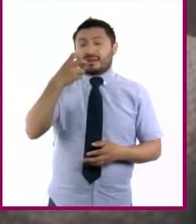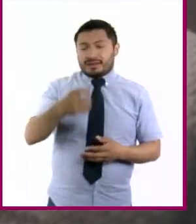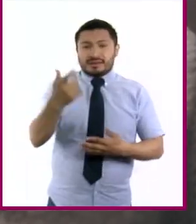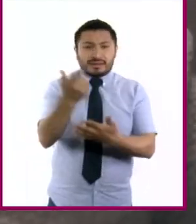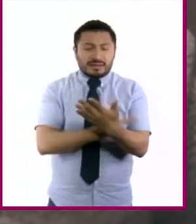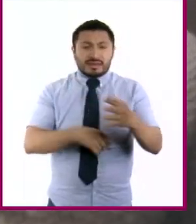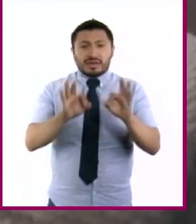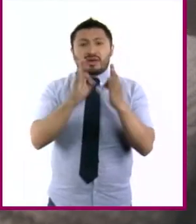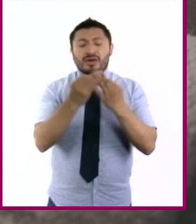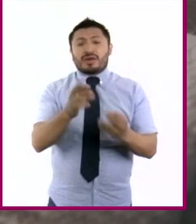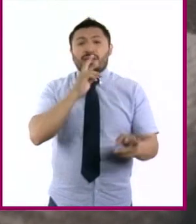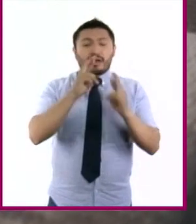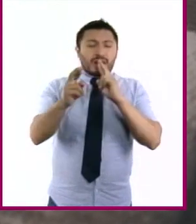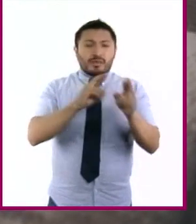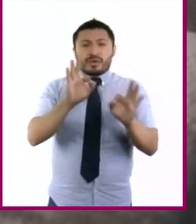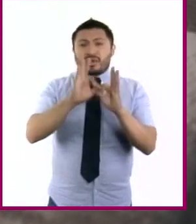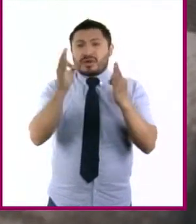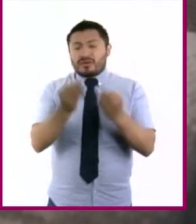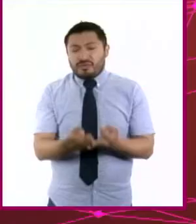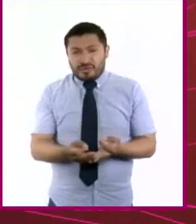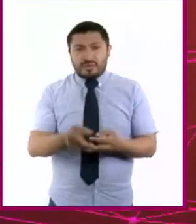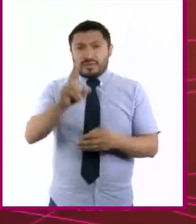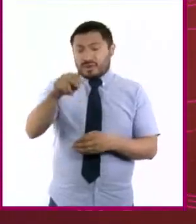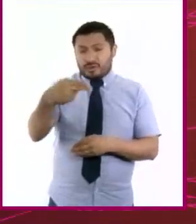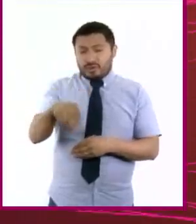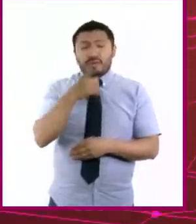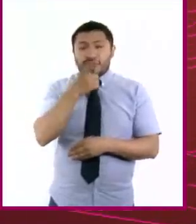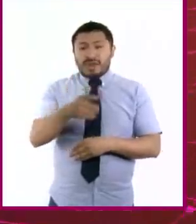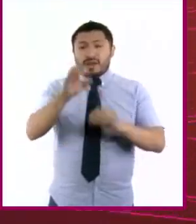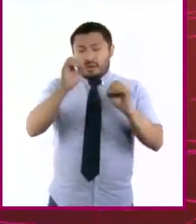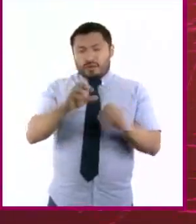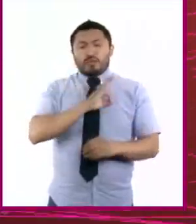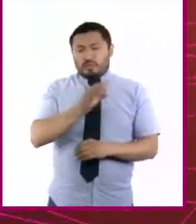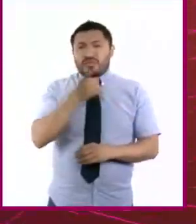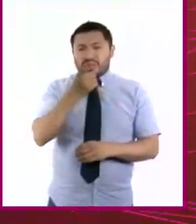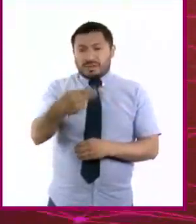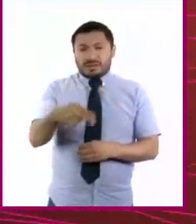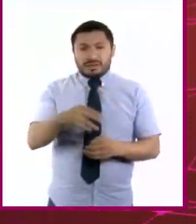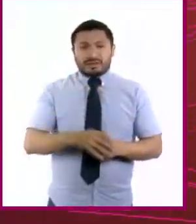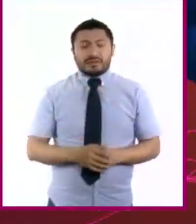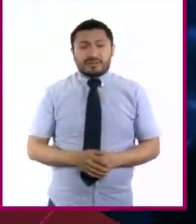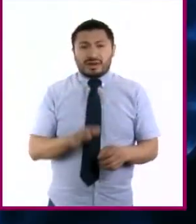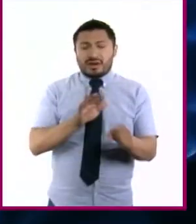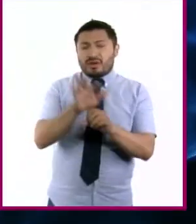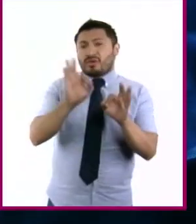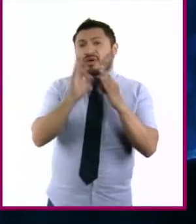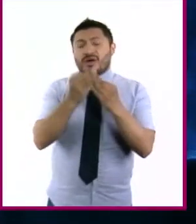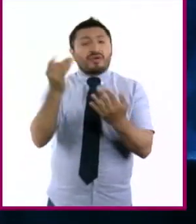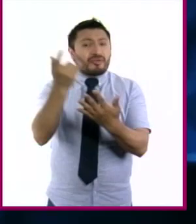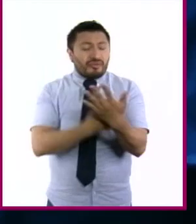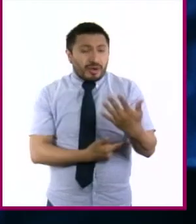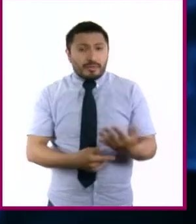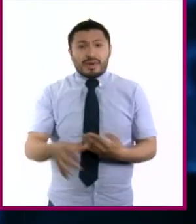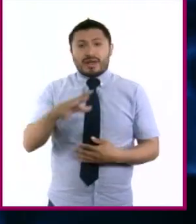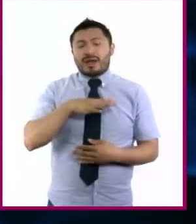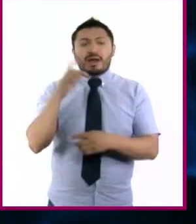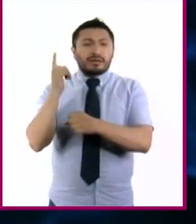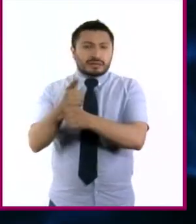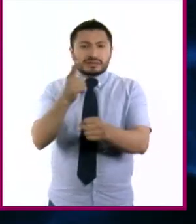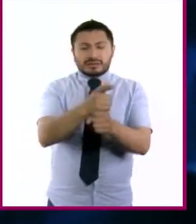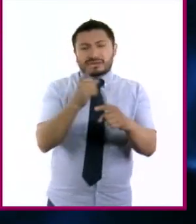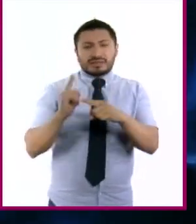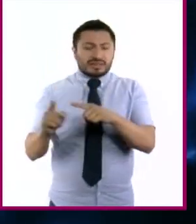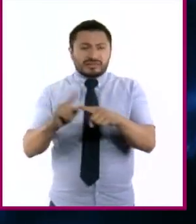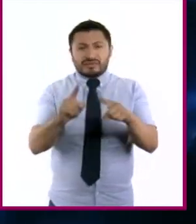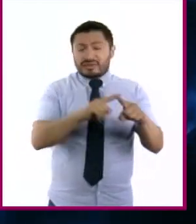se pueden responder de forma anónima o personalizada. ¿Y cómo qué tipos de formularios hay? Pues por ahí te puedes encontrar muchos tipos de